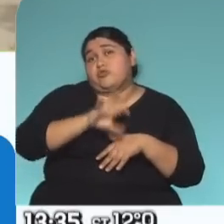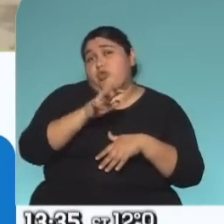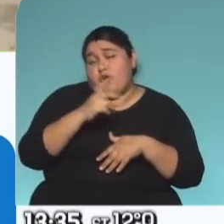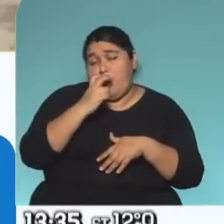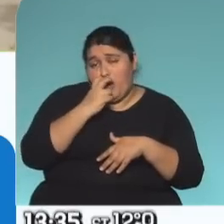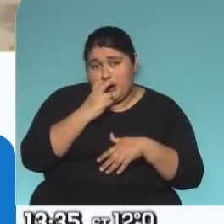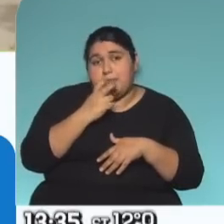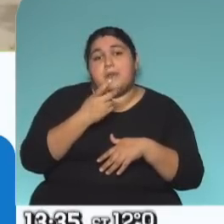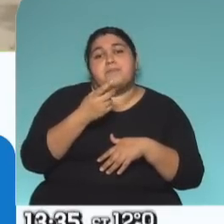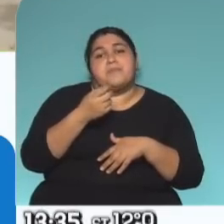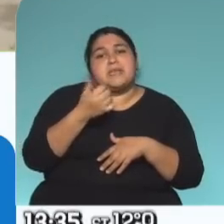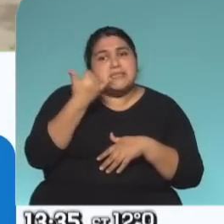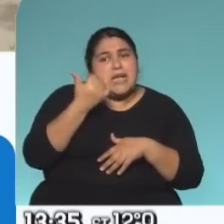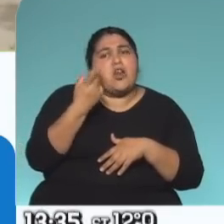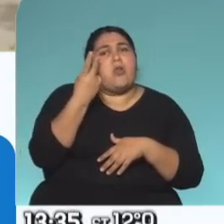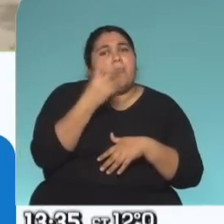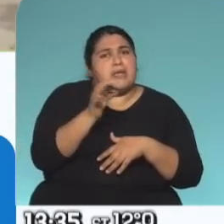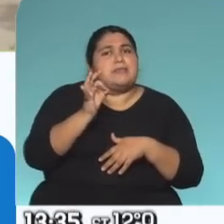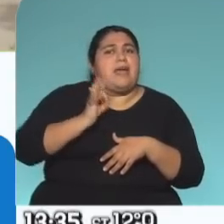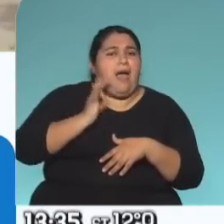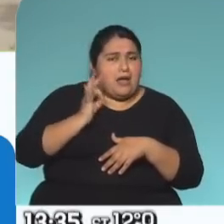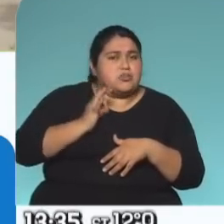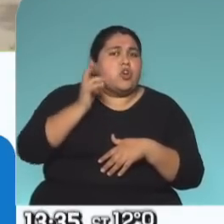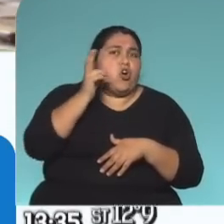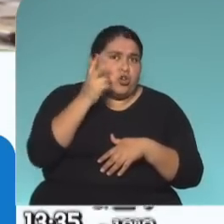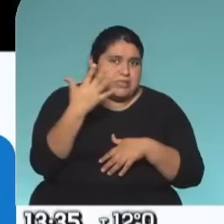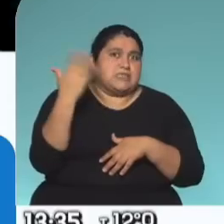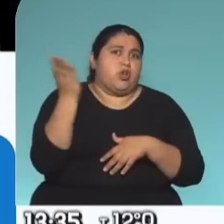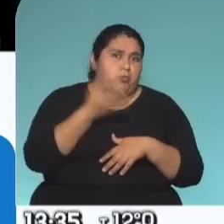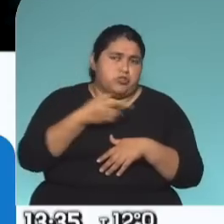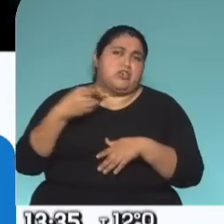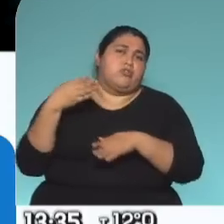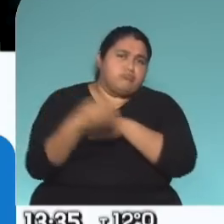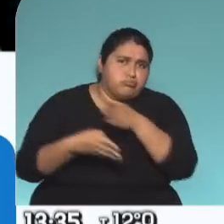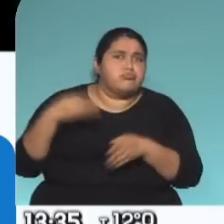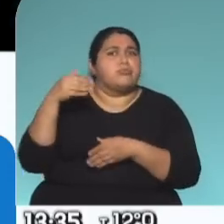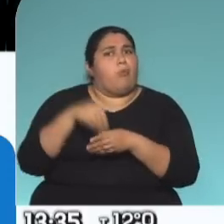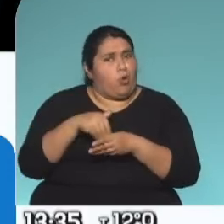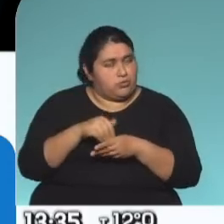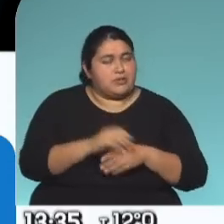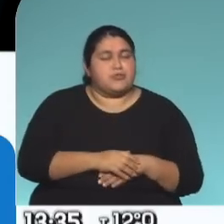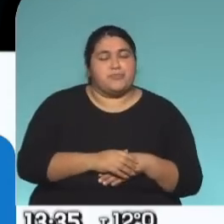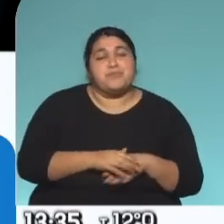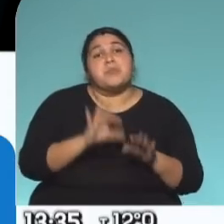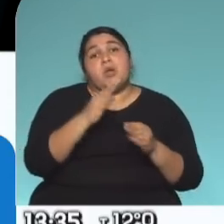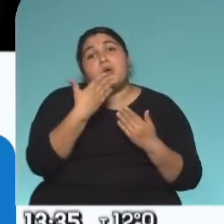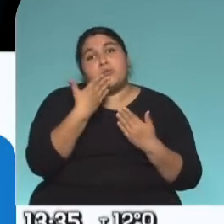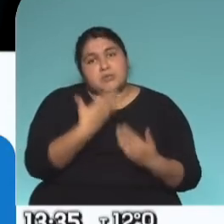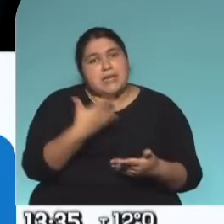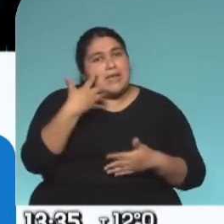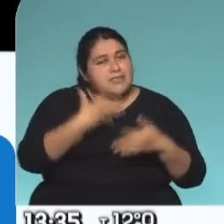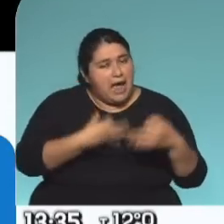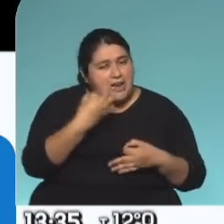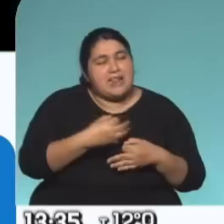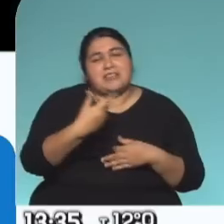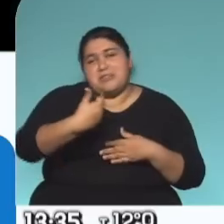años bordea el 85% de asistencia. Fernando Mayorga, te agradecemos mucho el análisis, seguramente